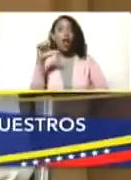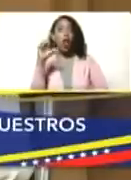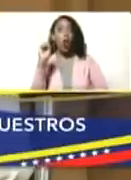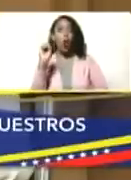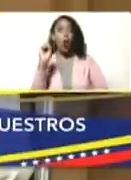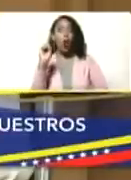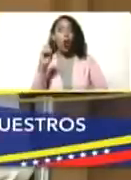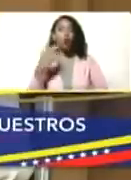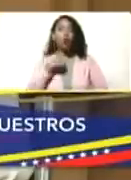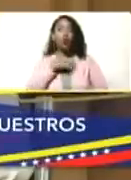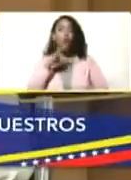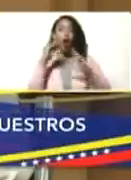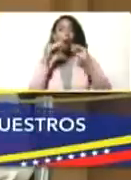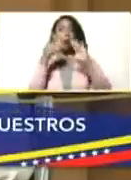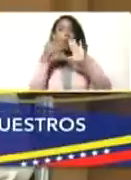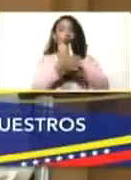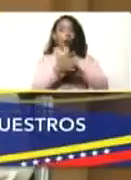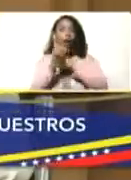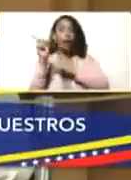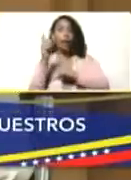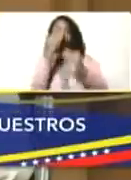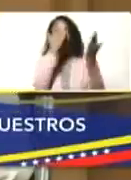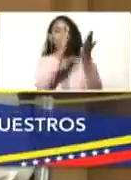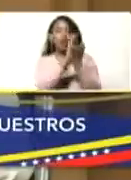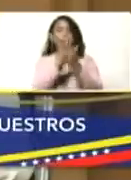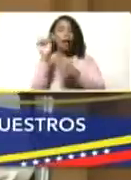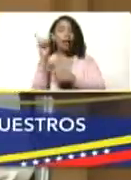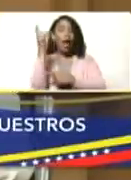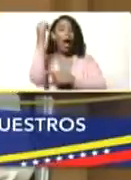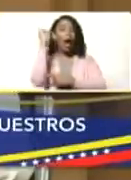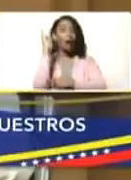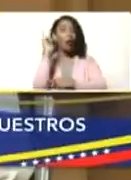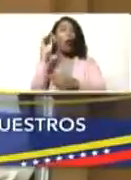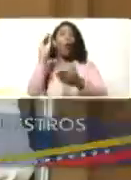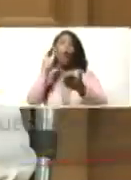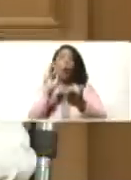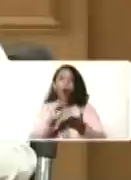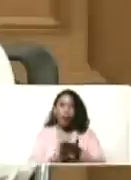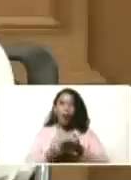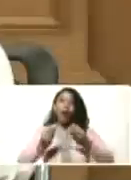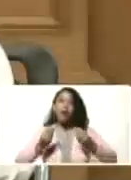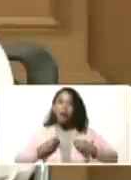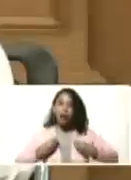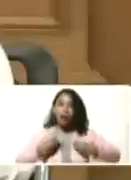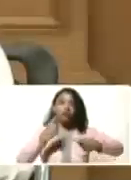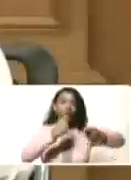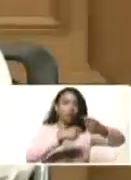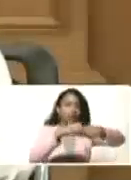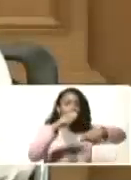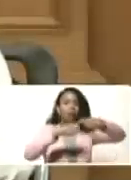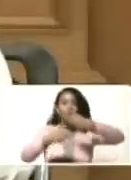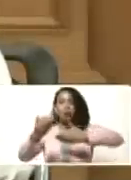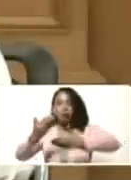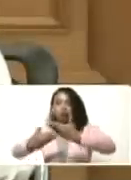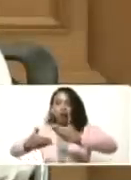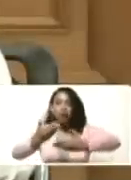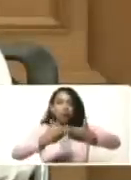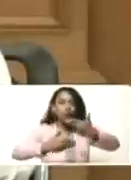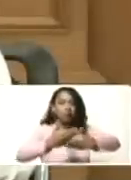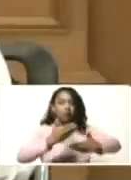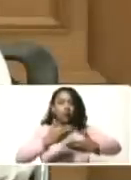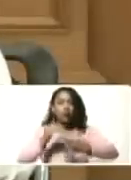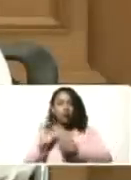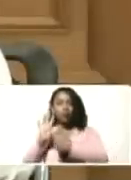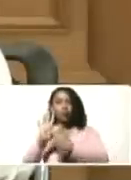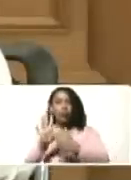Hemos hablado entonces de que esa frontera recobre su vigor comercial. Planteamos hacer una reunión